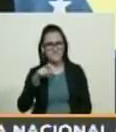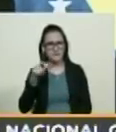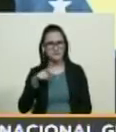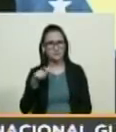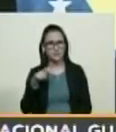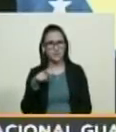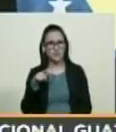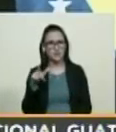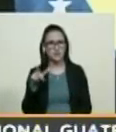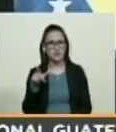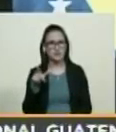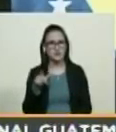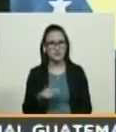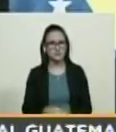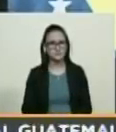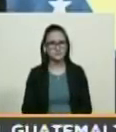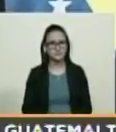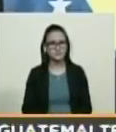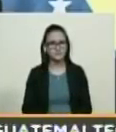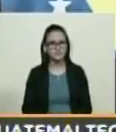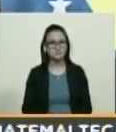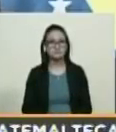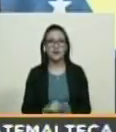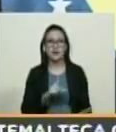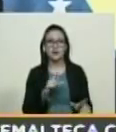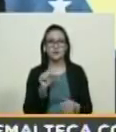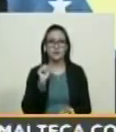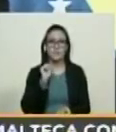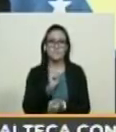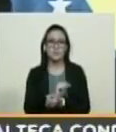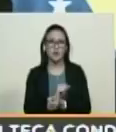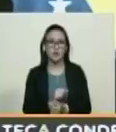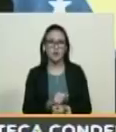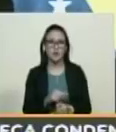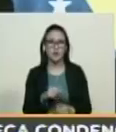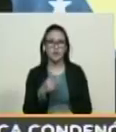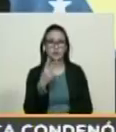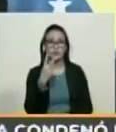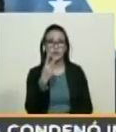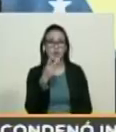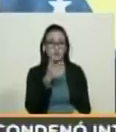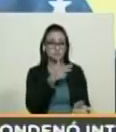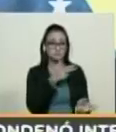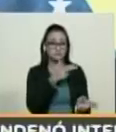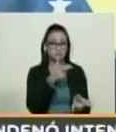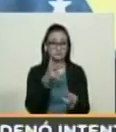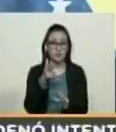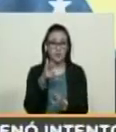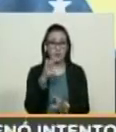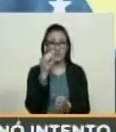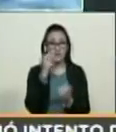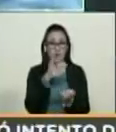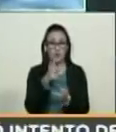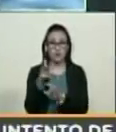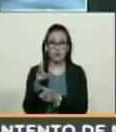de Curamichate, se logró la detención de dos sicarios terroristas